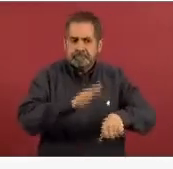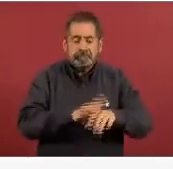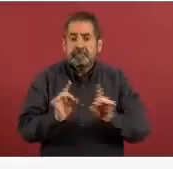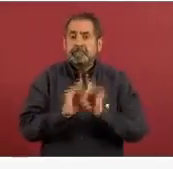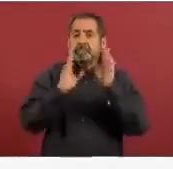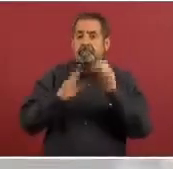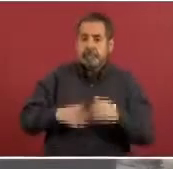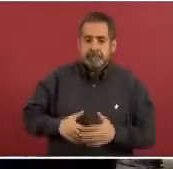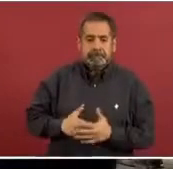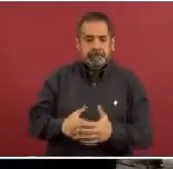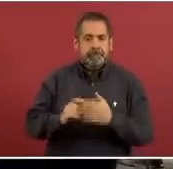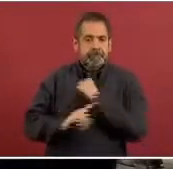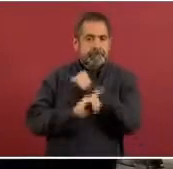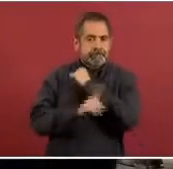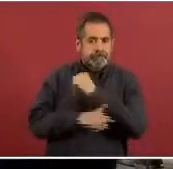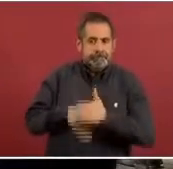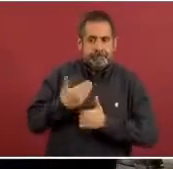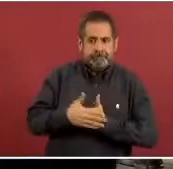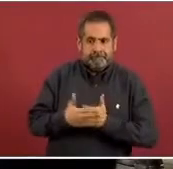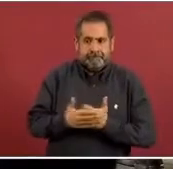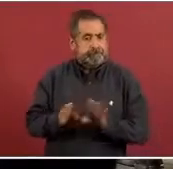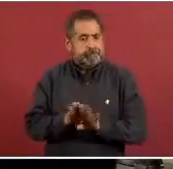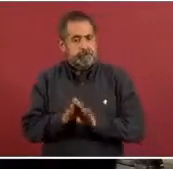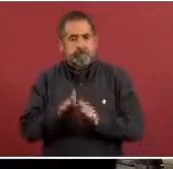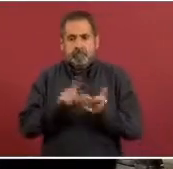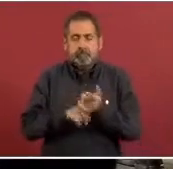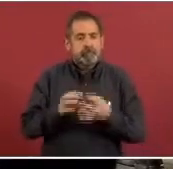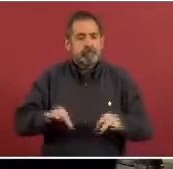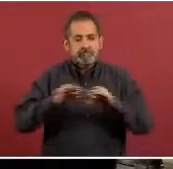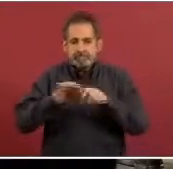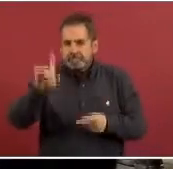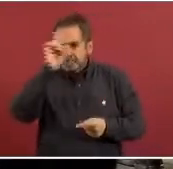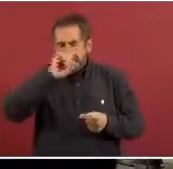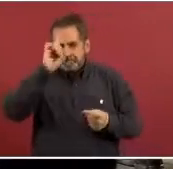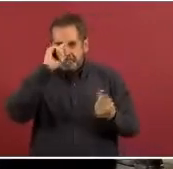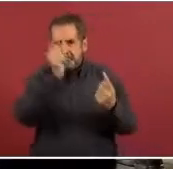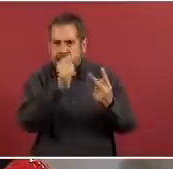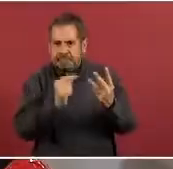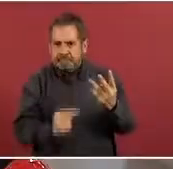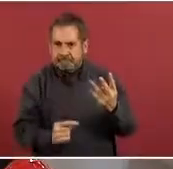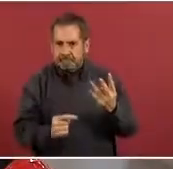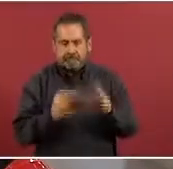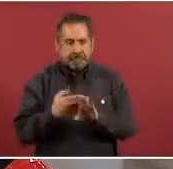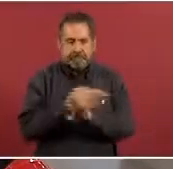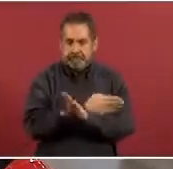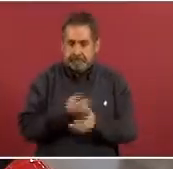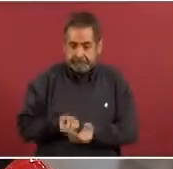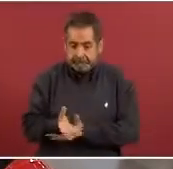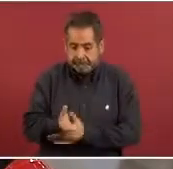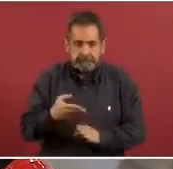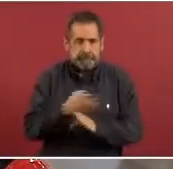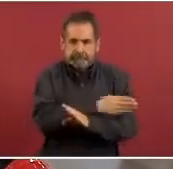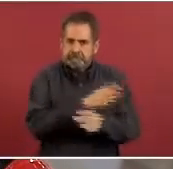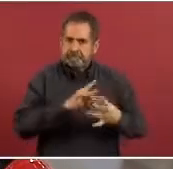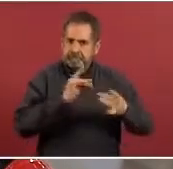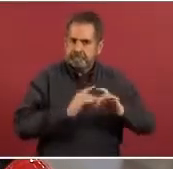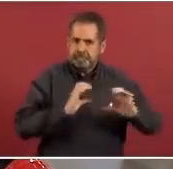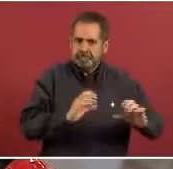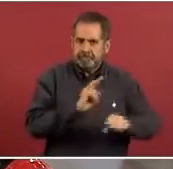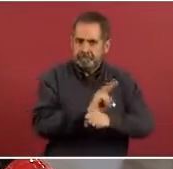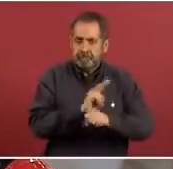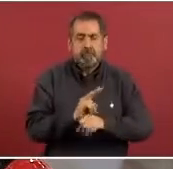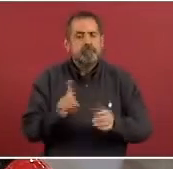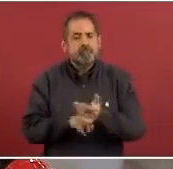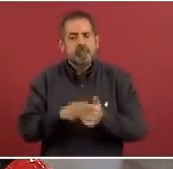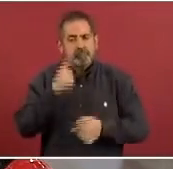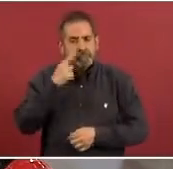embarazo, dará las indicaciones pertinentes para el seguimiento durante el control prenatal, vigilará de manera enfática a